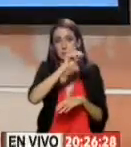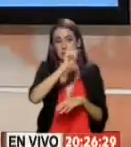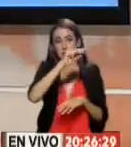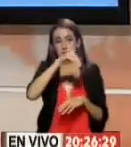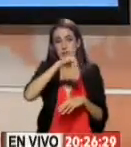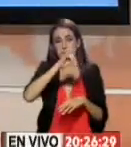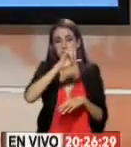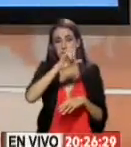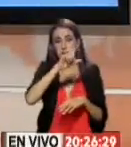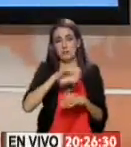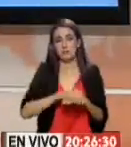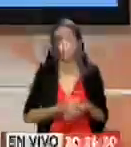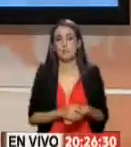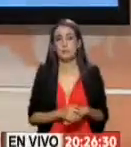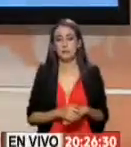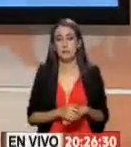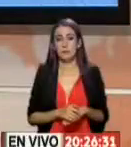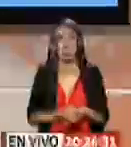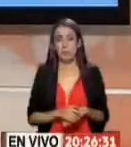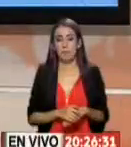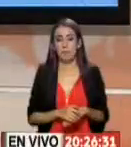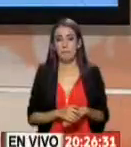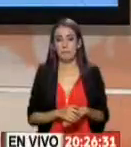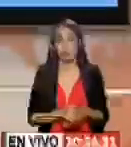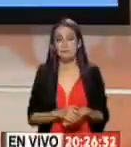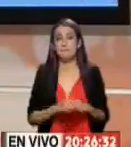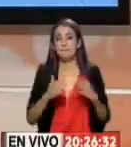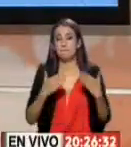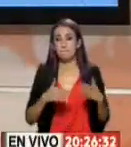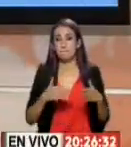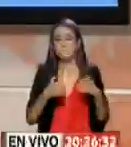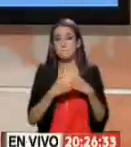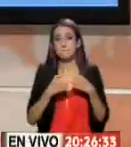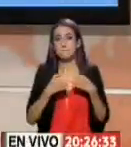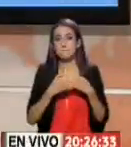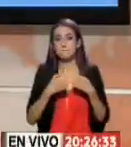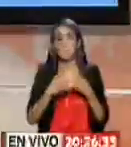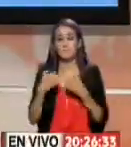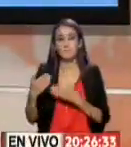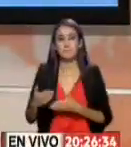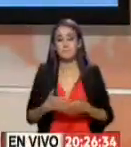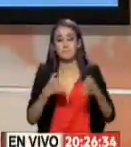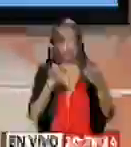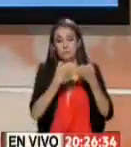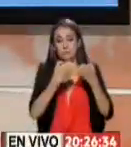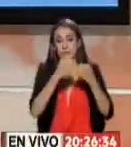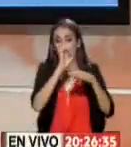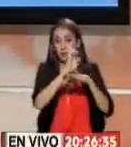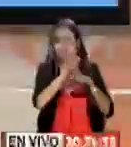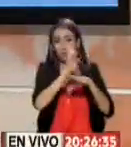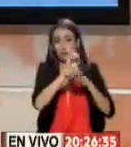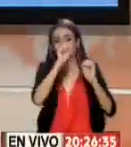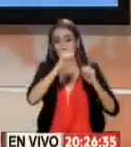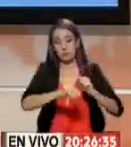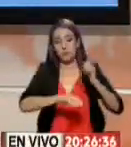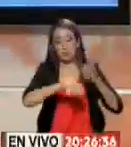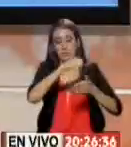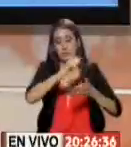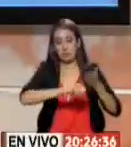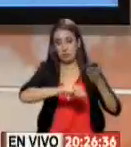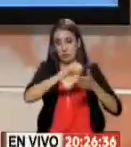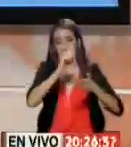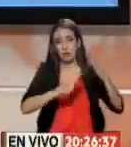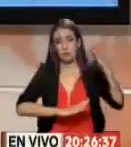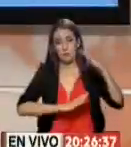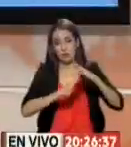Yamil Maguad, exactamente. Así que ese hecho histórico, el triunfo militar, permitió a la delegación ecuatoriana poder negociar un acuerdo de paz